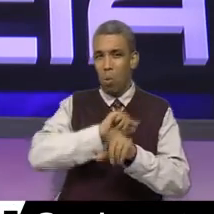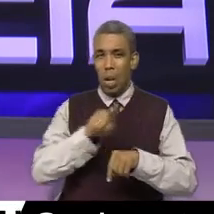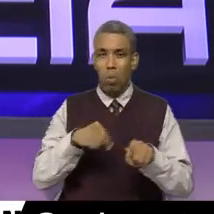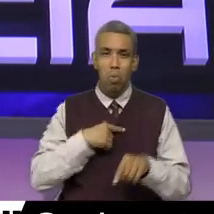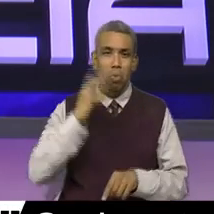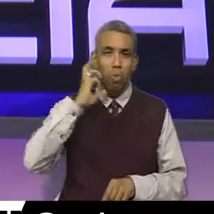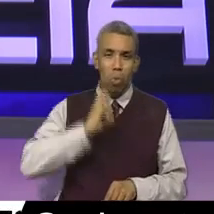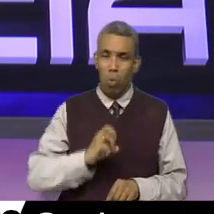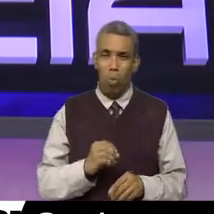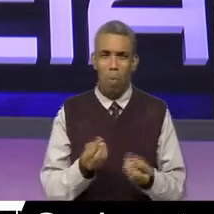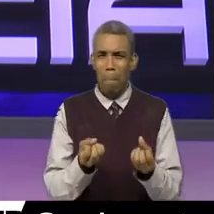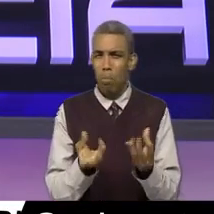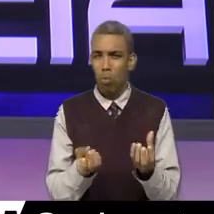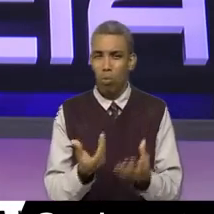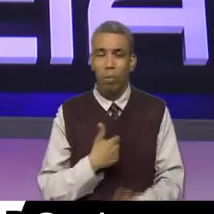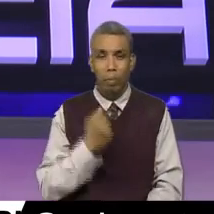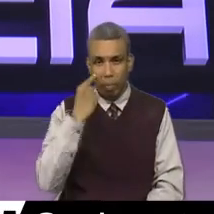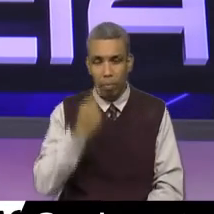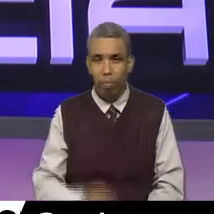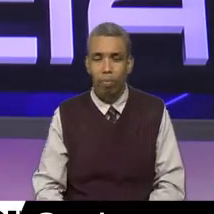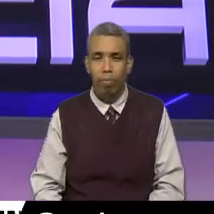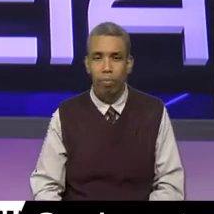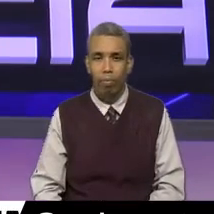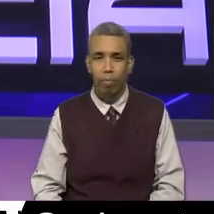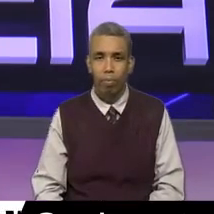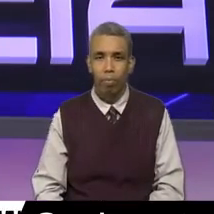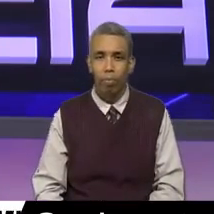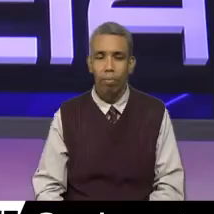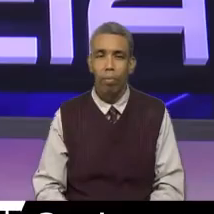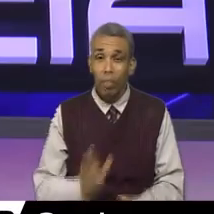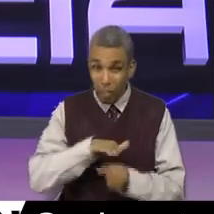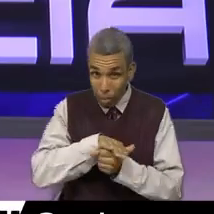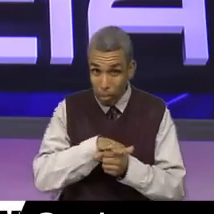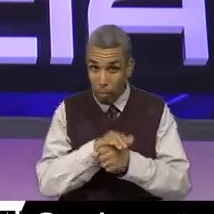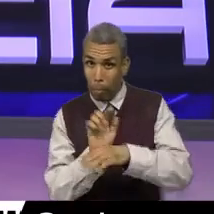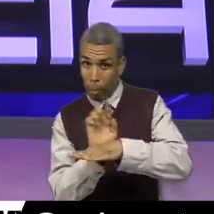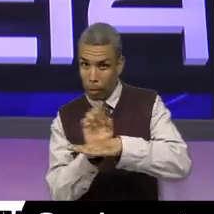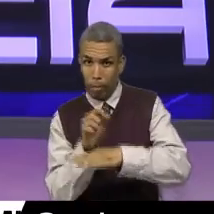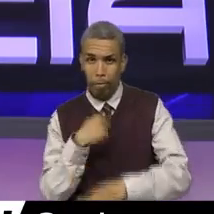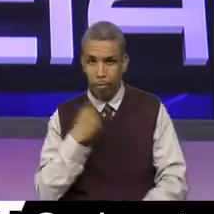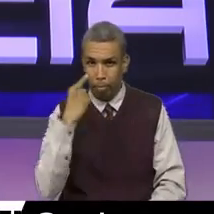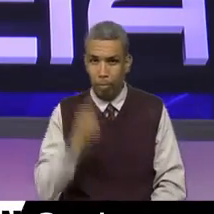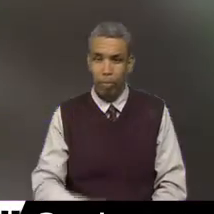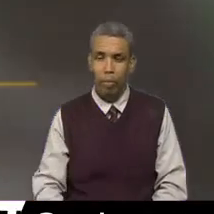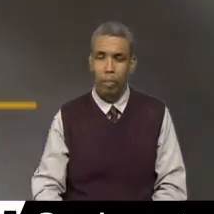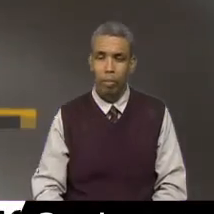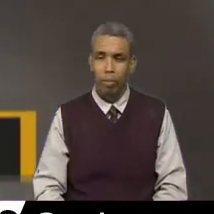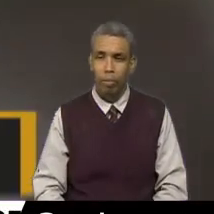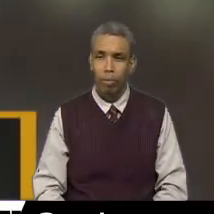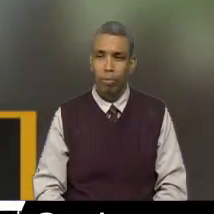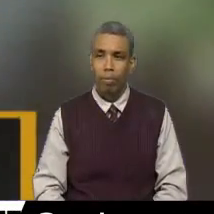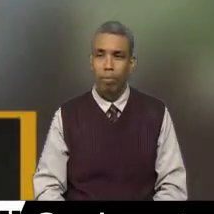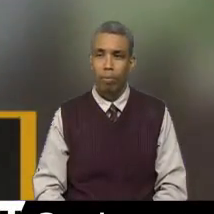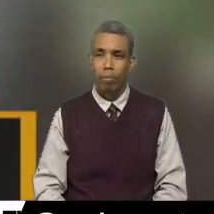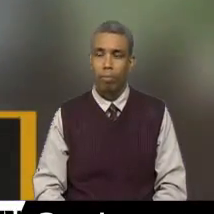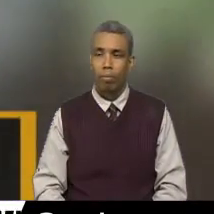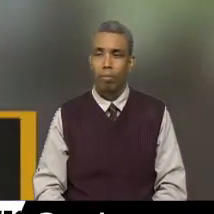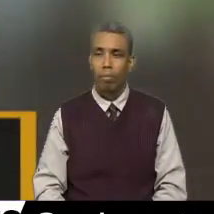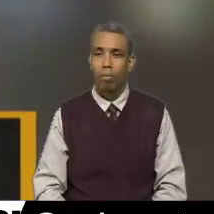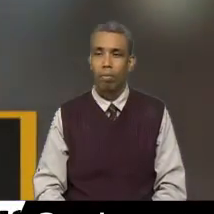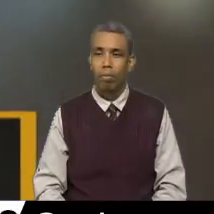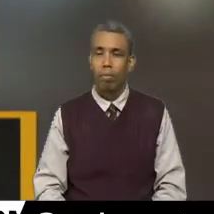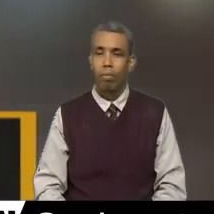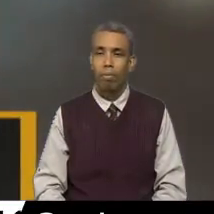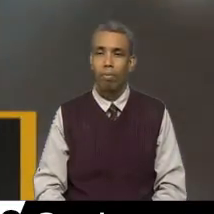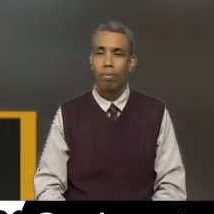imágenes que quedaron registradas en cámaras de seguridad del barrio La Floresta Baja en la Comuna 3. Ese es el momento en el que el